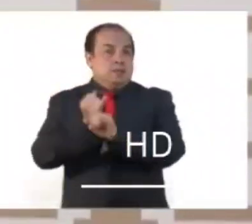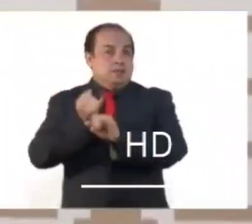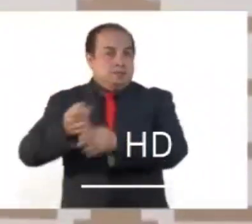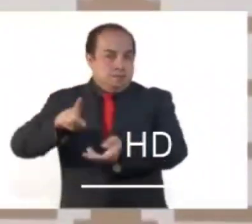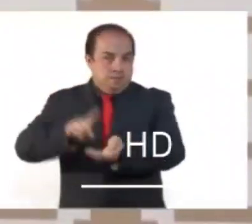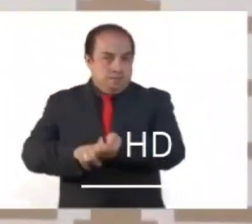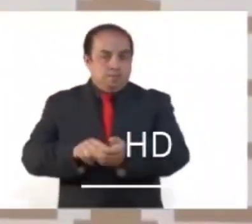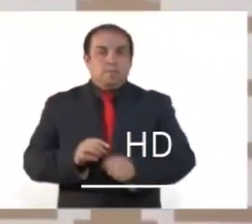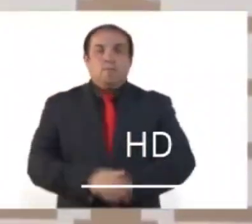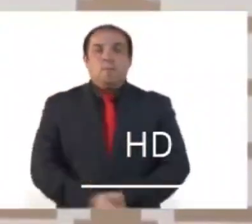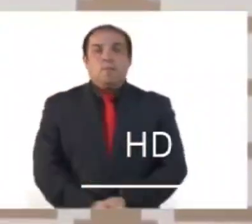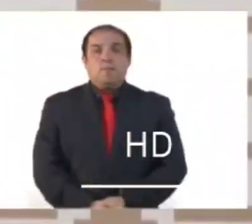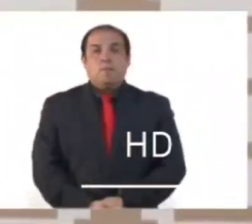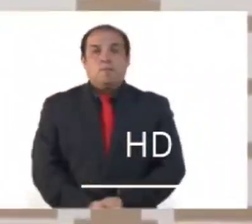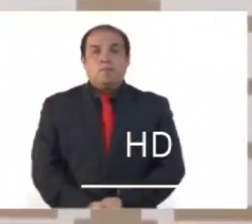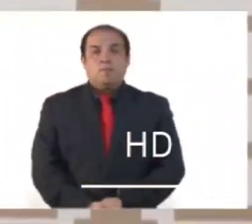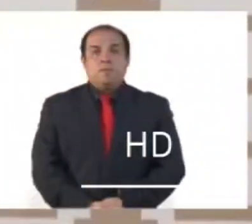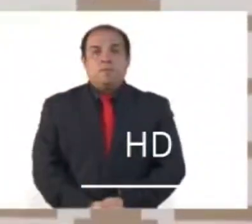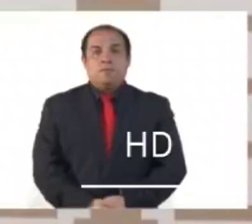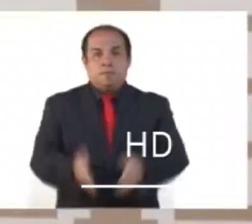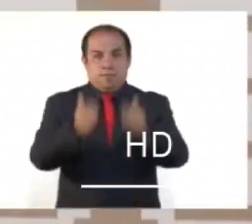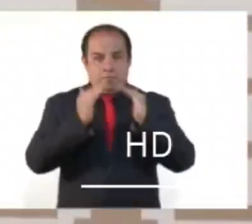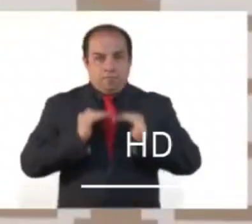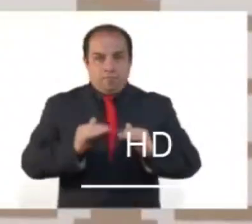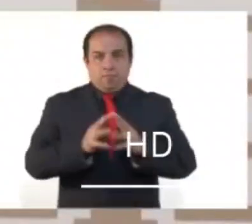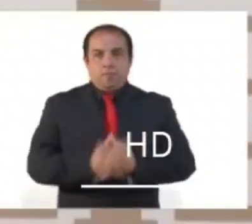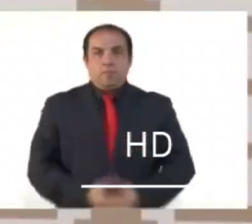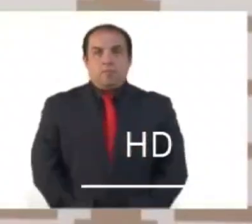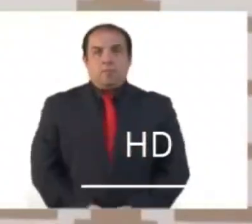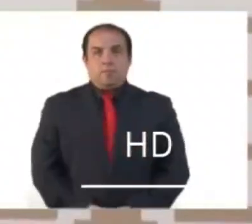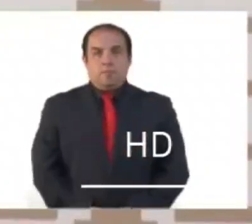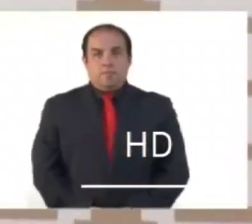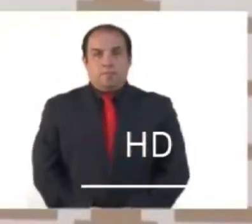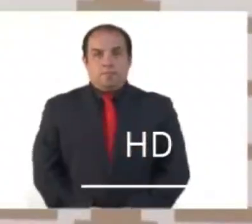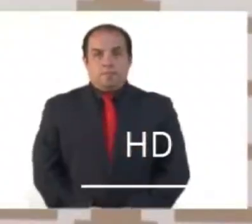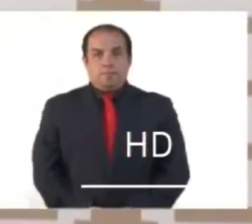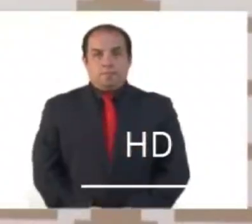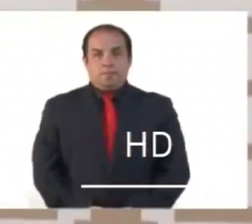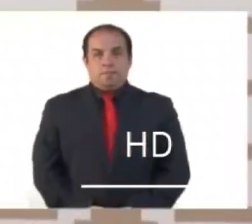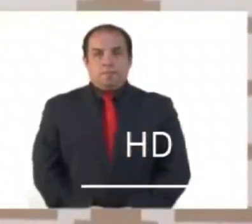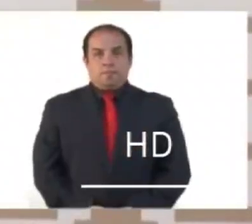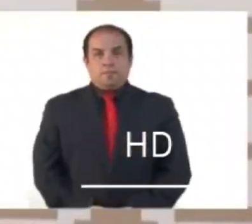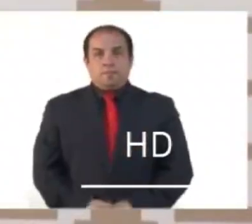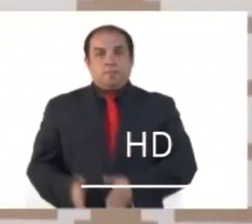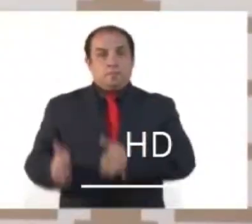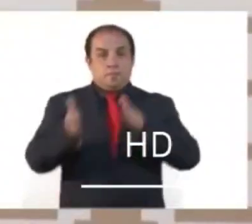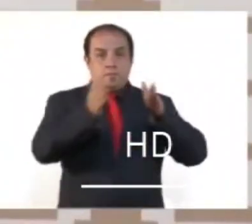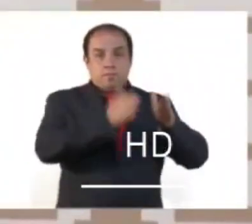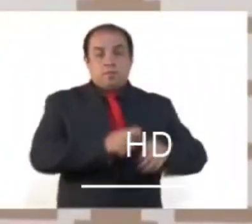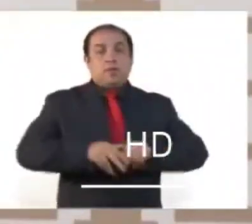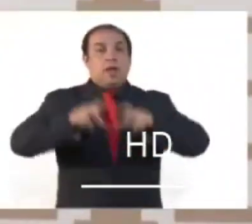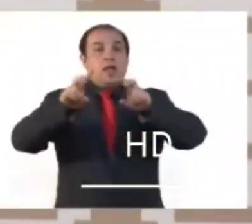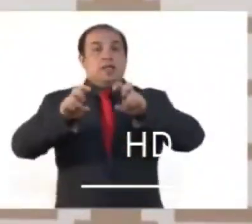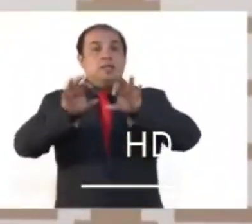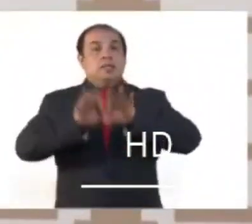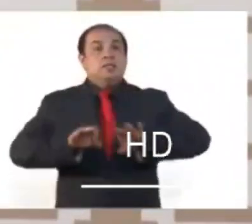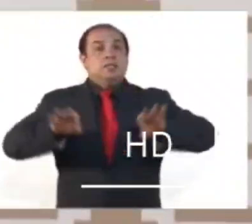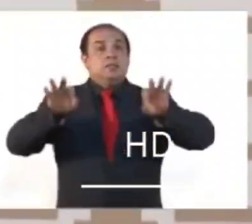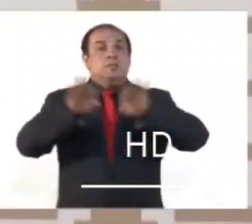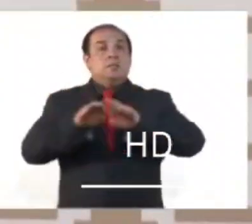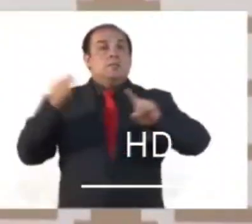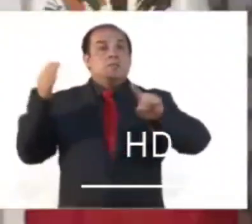digitales. Adelante, por favor. Otro de los factores que ha influido mucho en la apertura